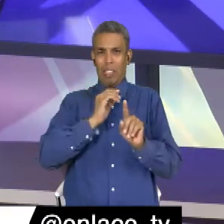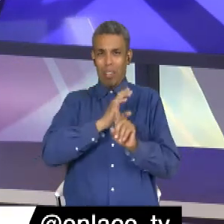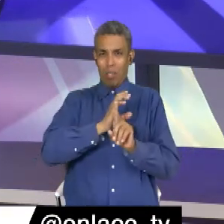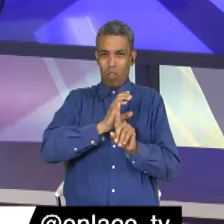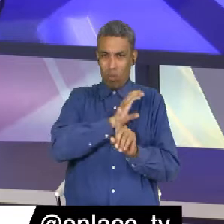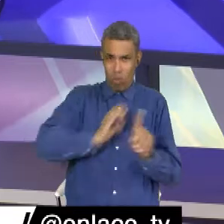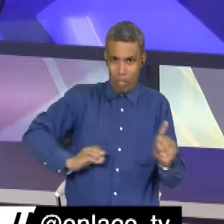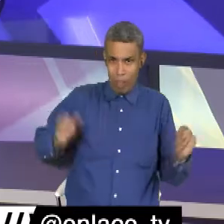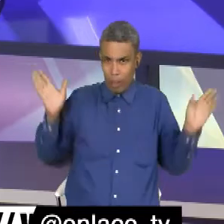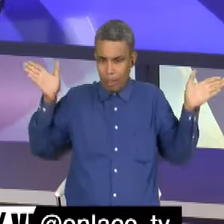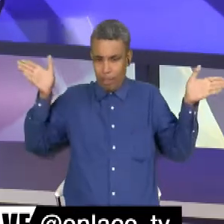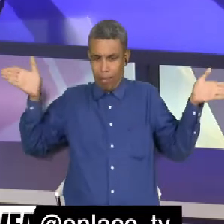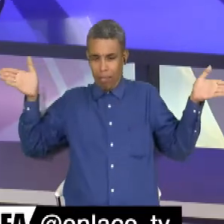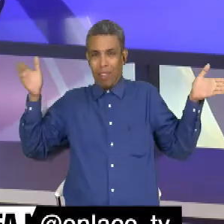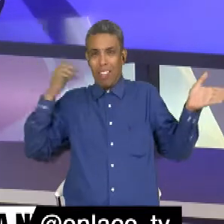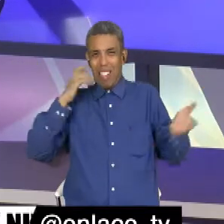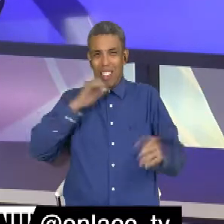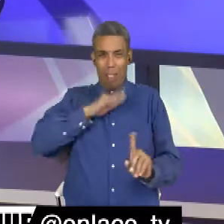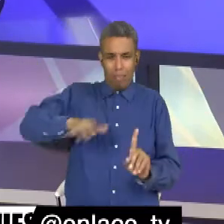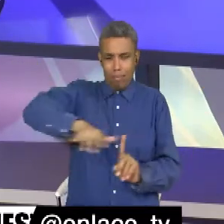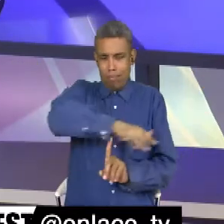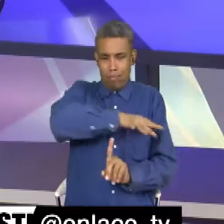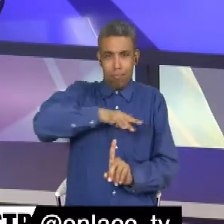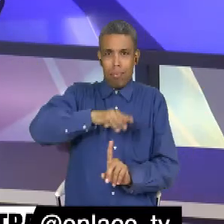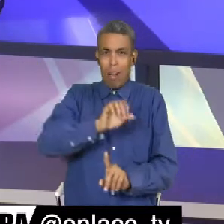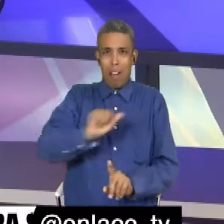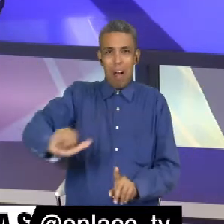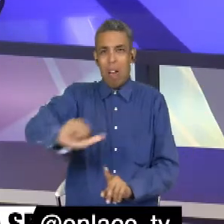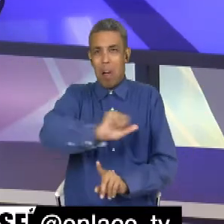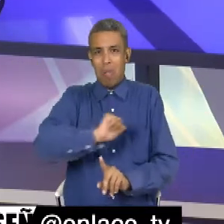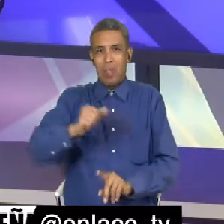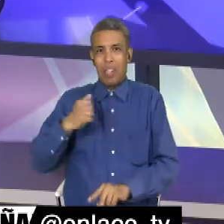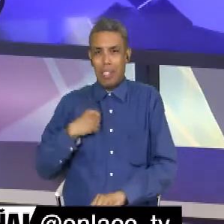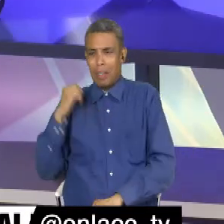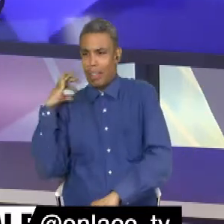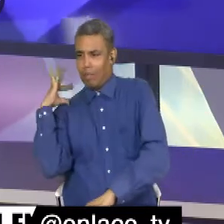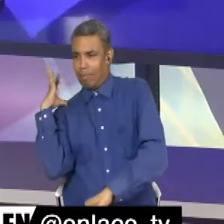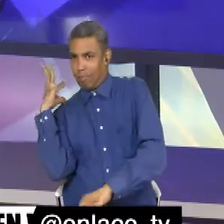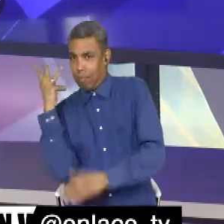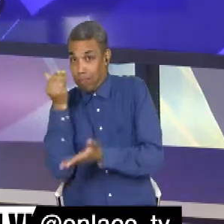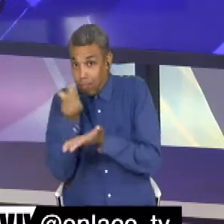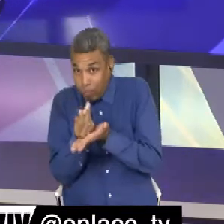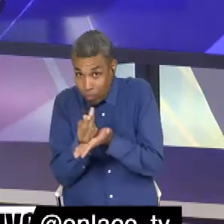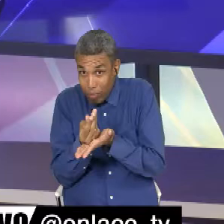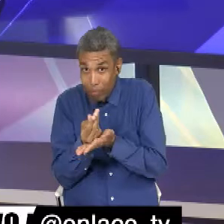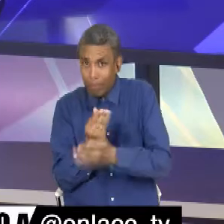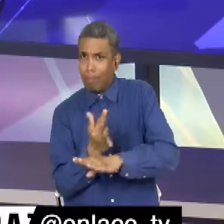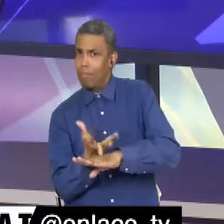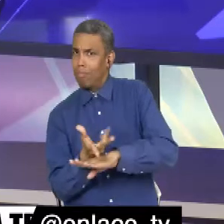artesanas, quienes aseguraron que encuentran en este lugar una alternativa de empleo. No se